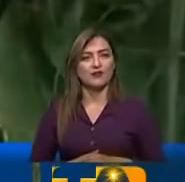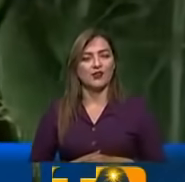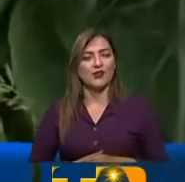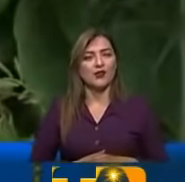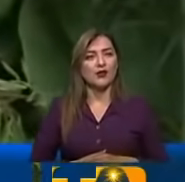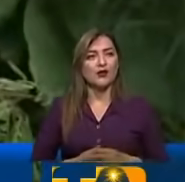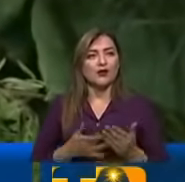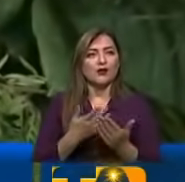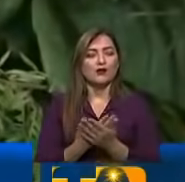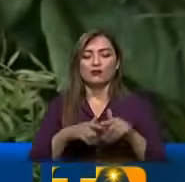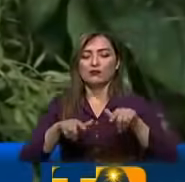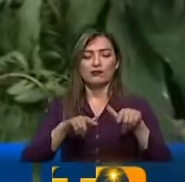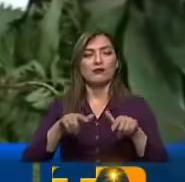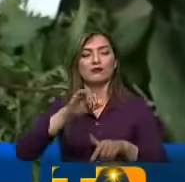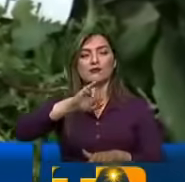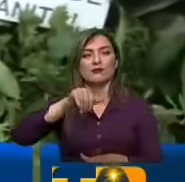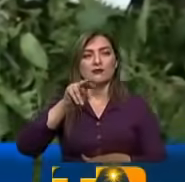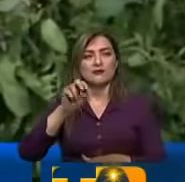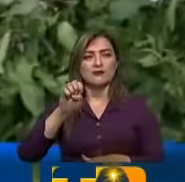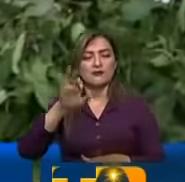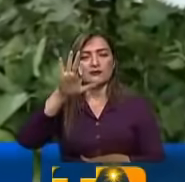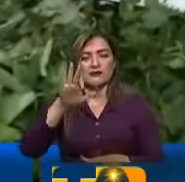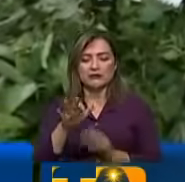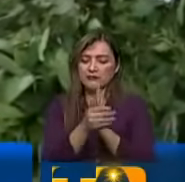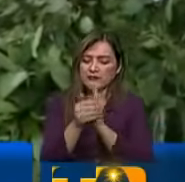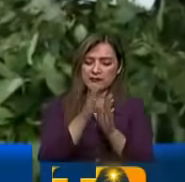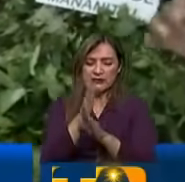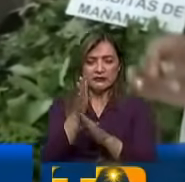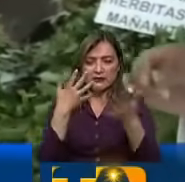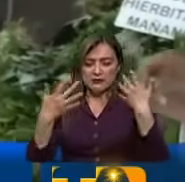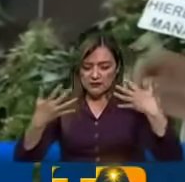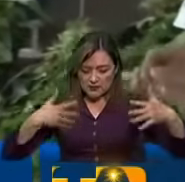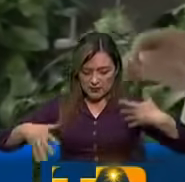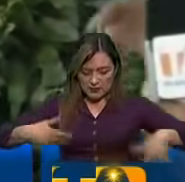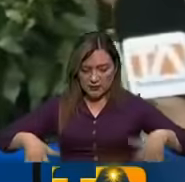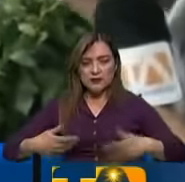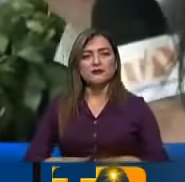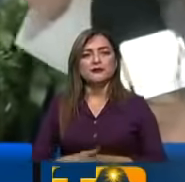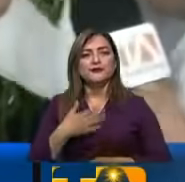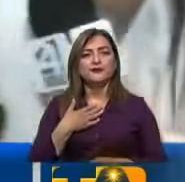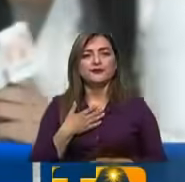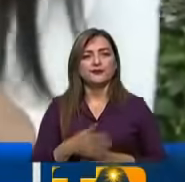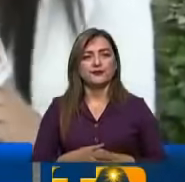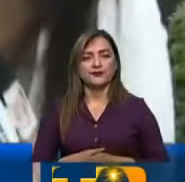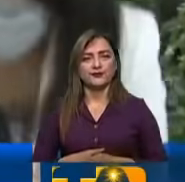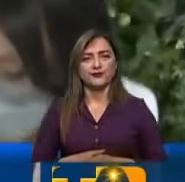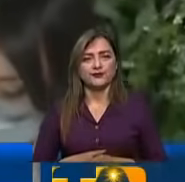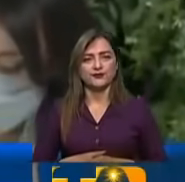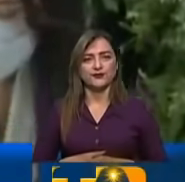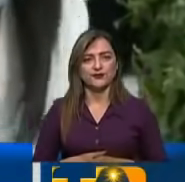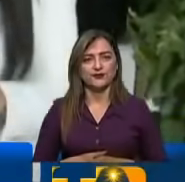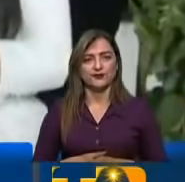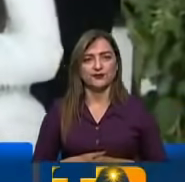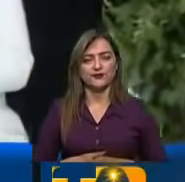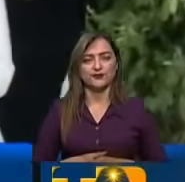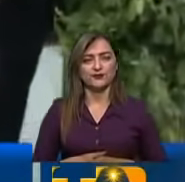vamos a acercar ya a donde doña Janet, ella es la experta en realizar limpias, me va a hacer una limpia a mí mientras me realiza.